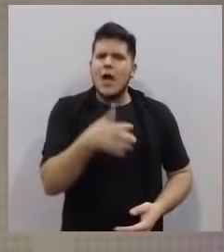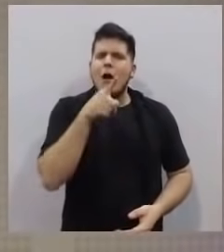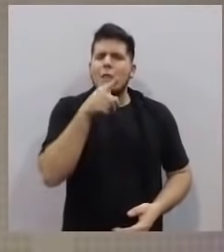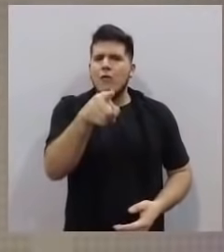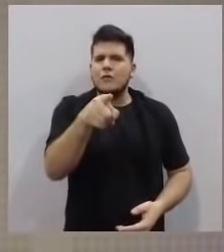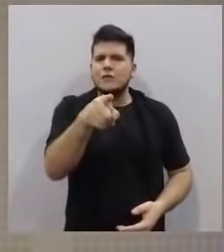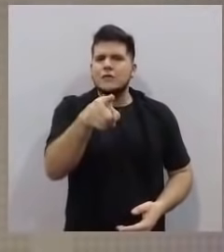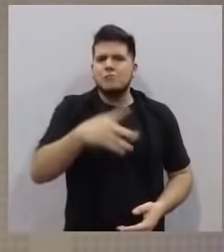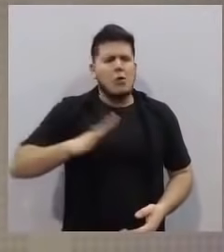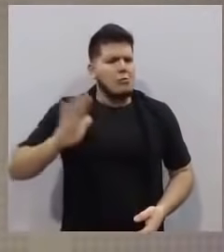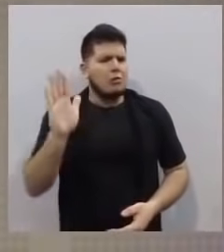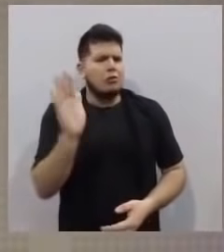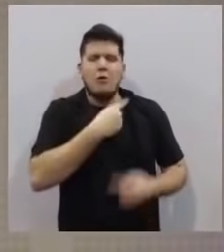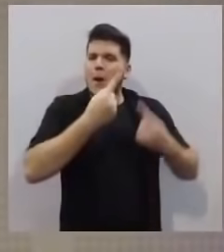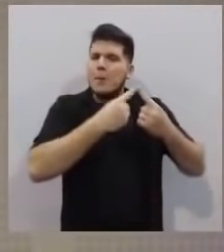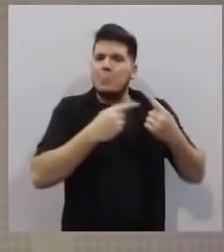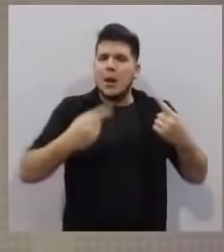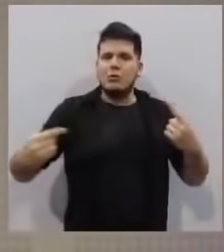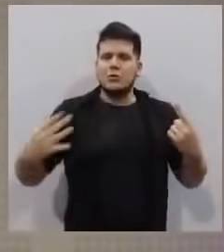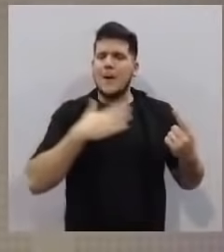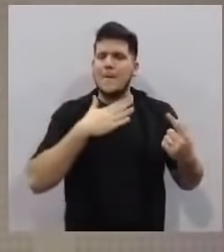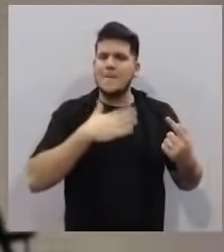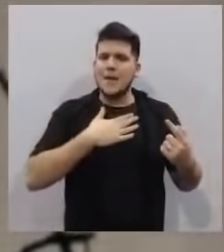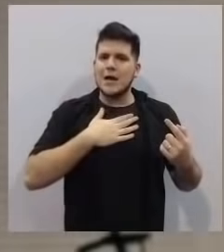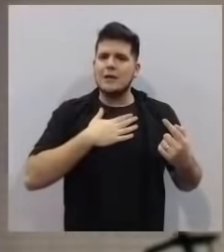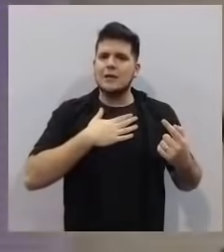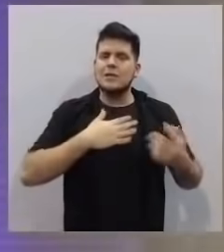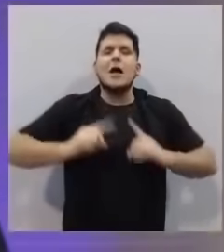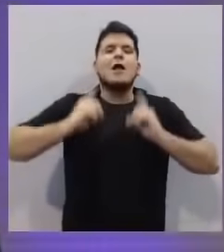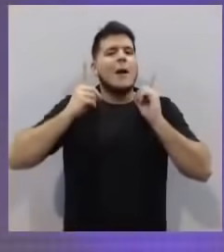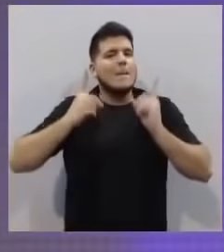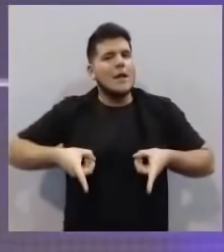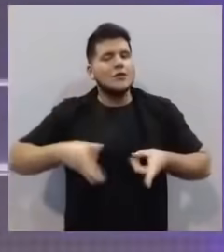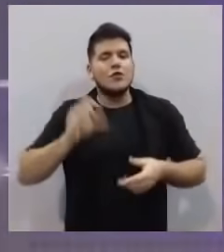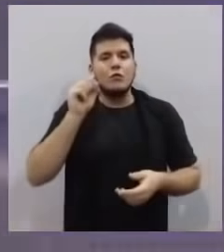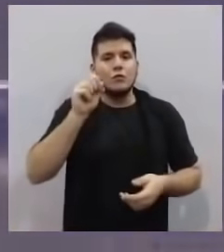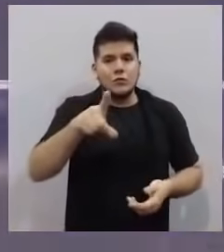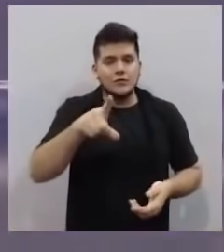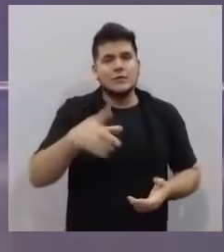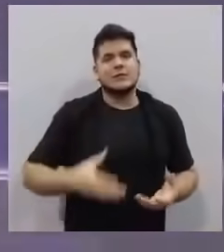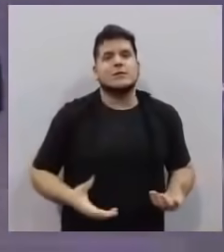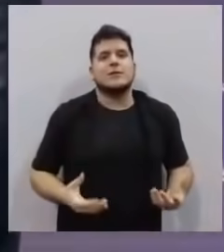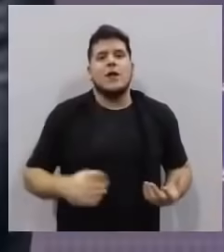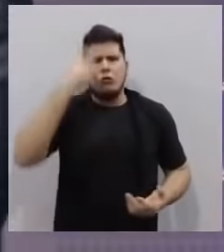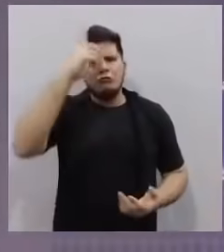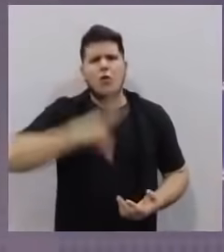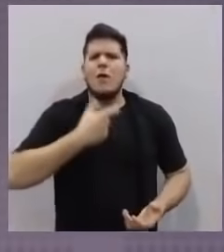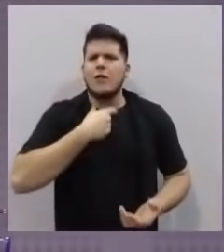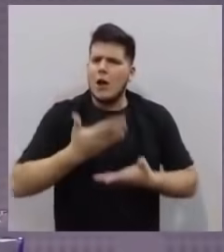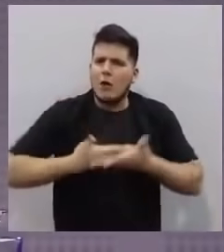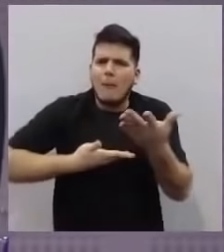sí pero haga una acción a lydia no ve un mango acá pero tengo tanto señor estoy viendo en